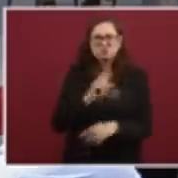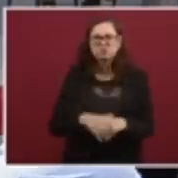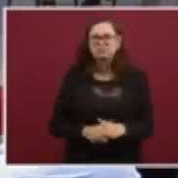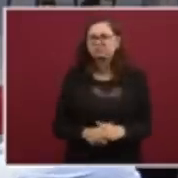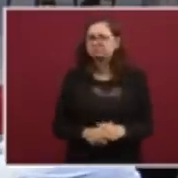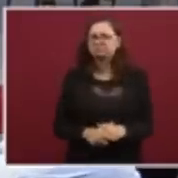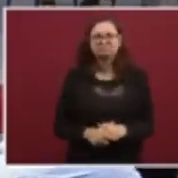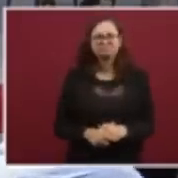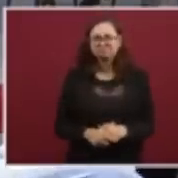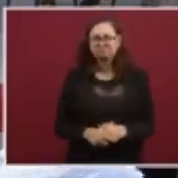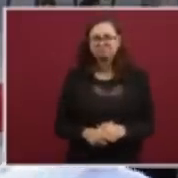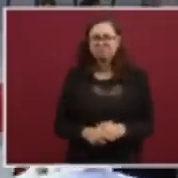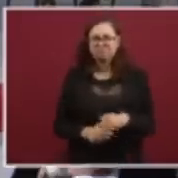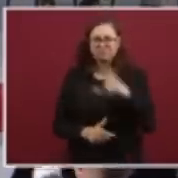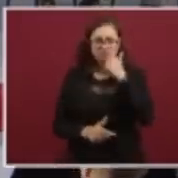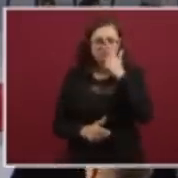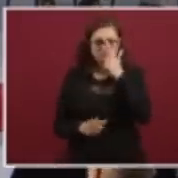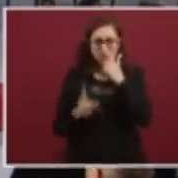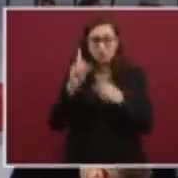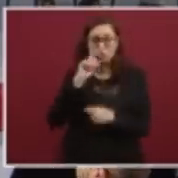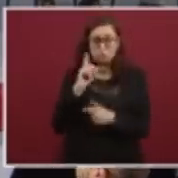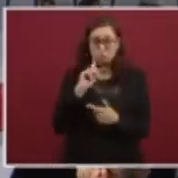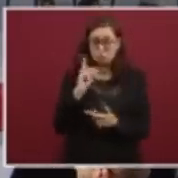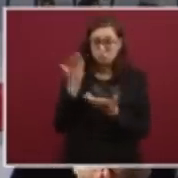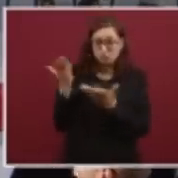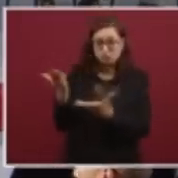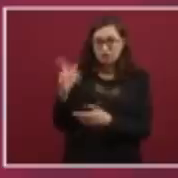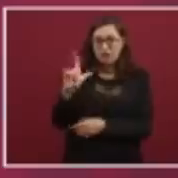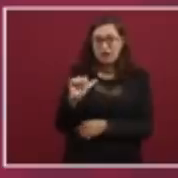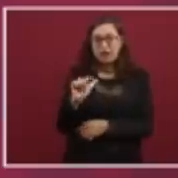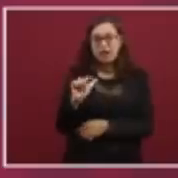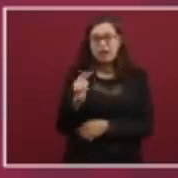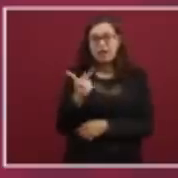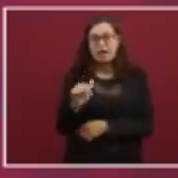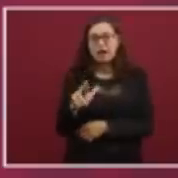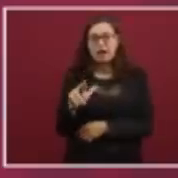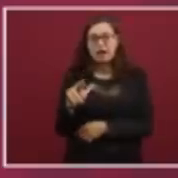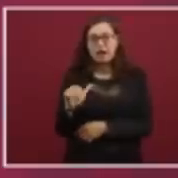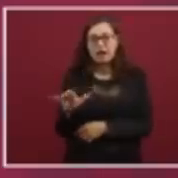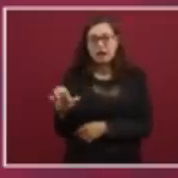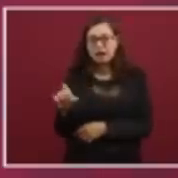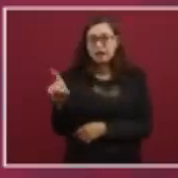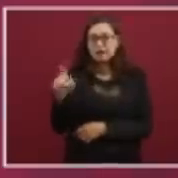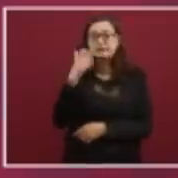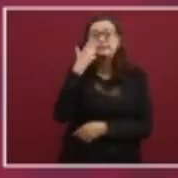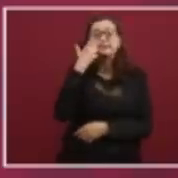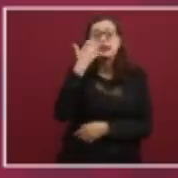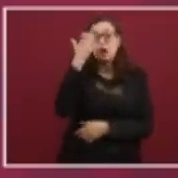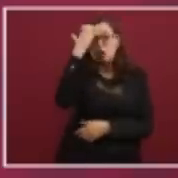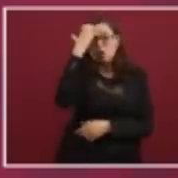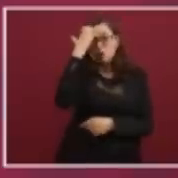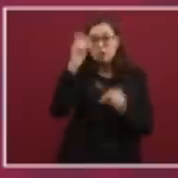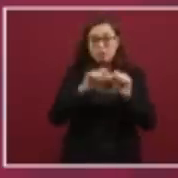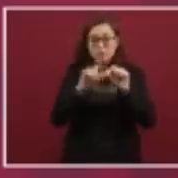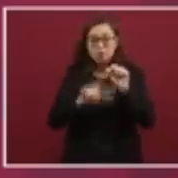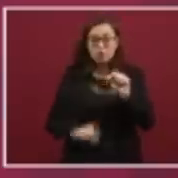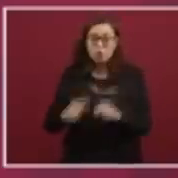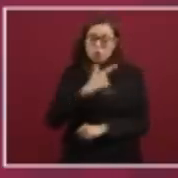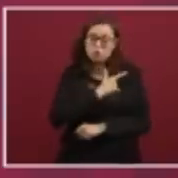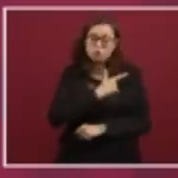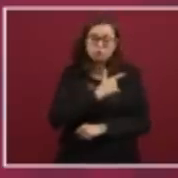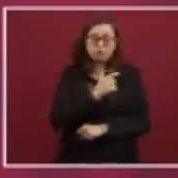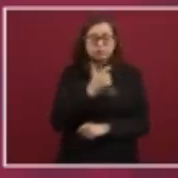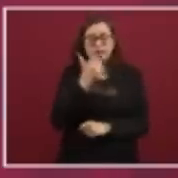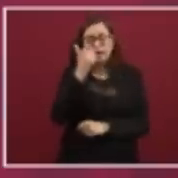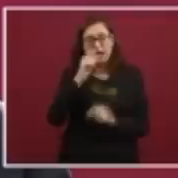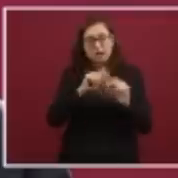No. Madame Lagarde viene porque quiere conocer México, le gusta mucho México, respeta mucho a México. Nosotros